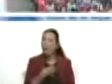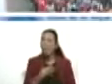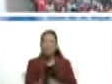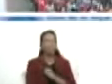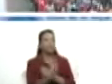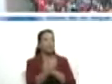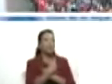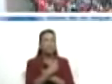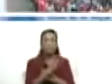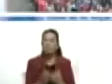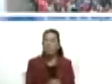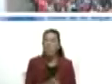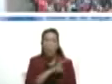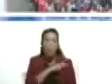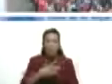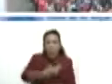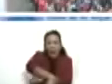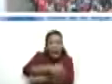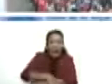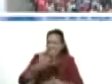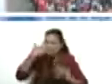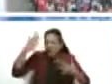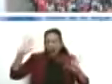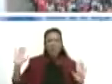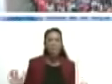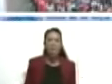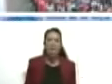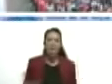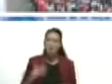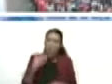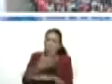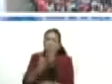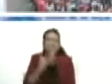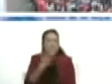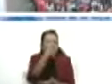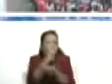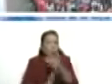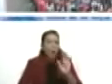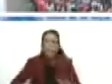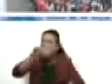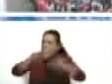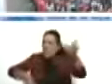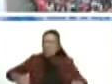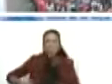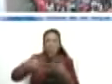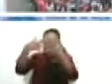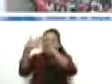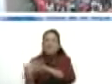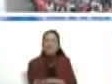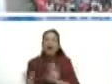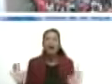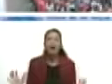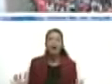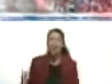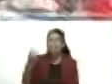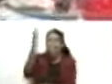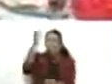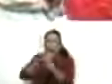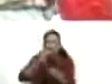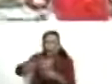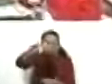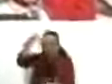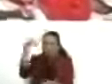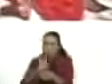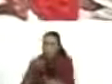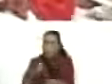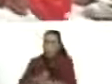Jamás. Porque somos de la calle, somos de los de a pie, somos de los del barrio, somos la clase obrera del